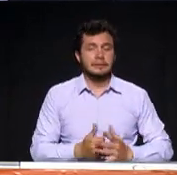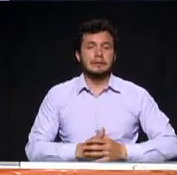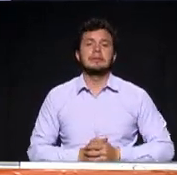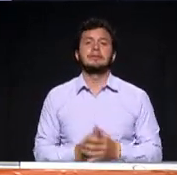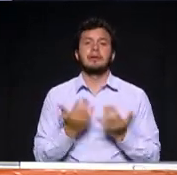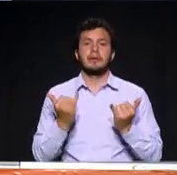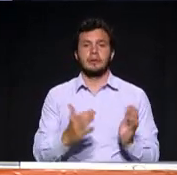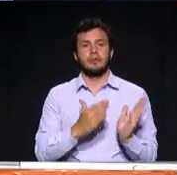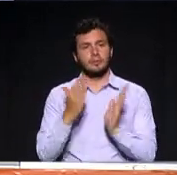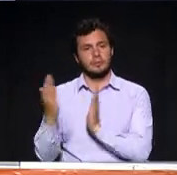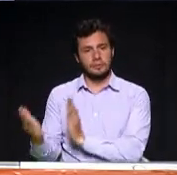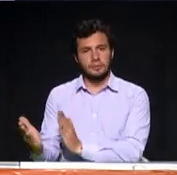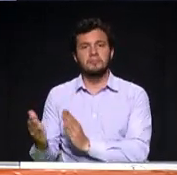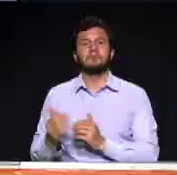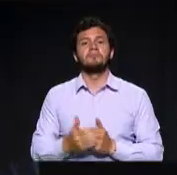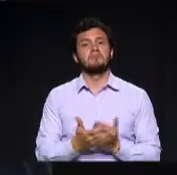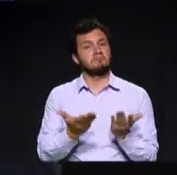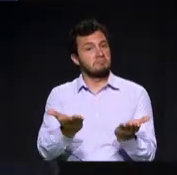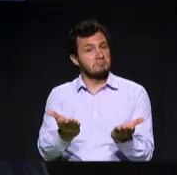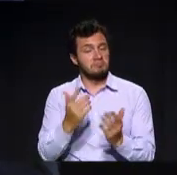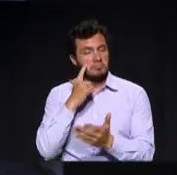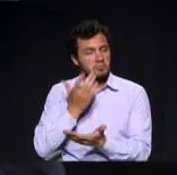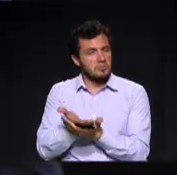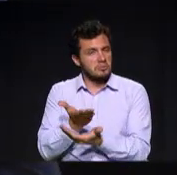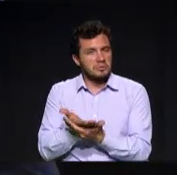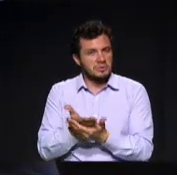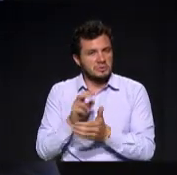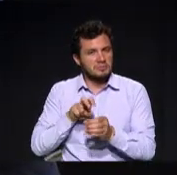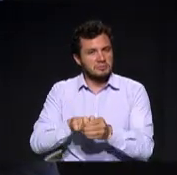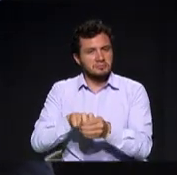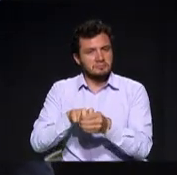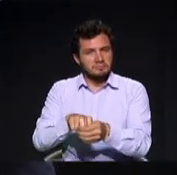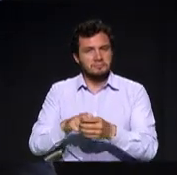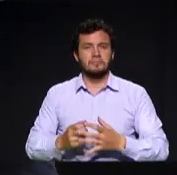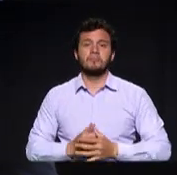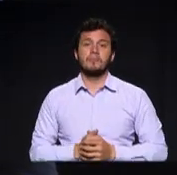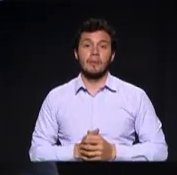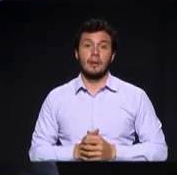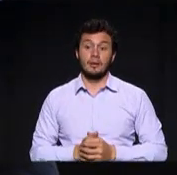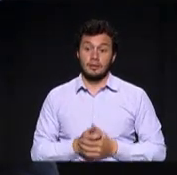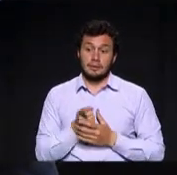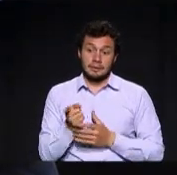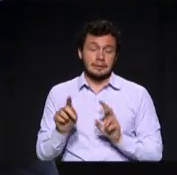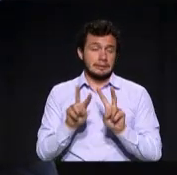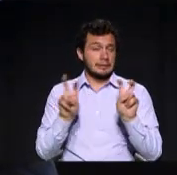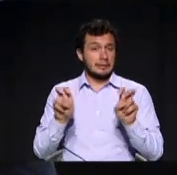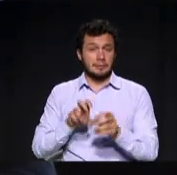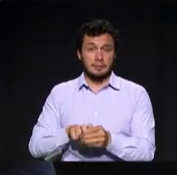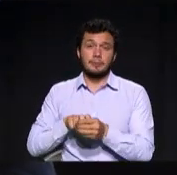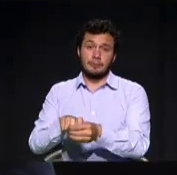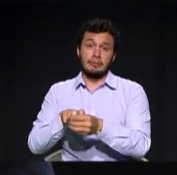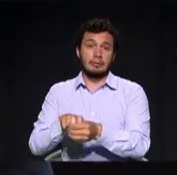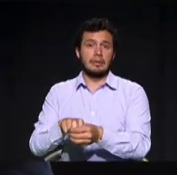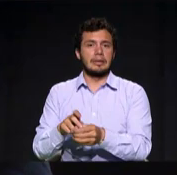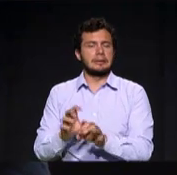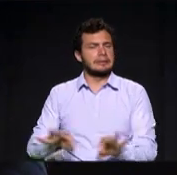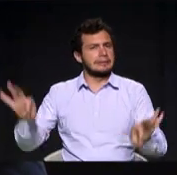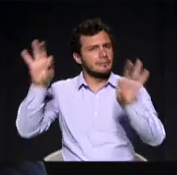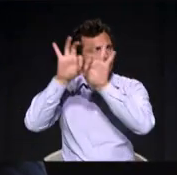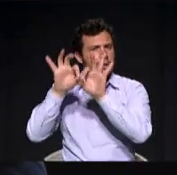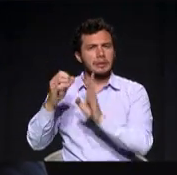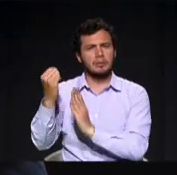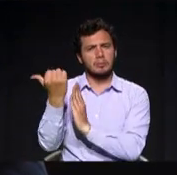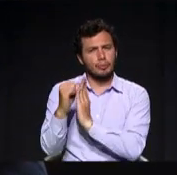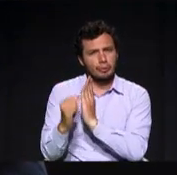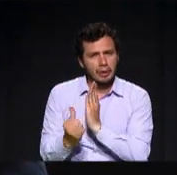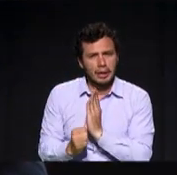jairo herrán vargas su propuesta de movilidad bueno en esta materia se necesita mezclar una cantidad de programas y de medidas que se